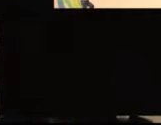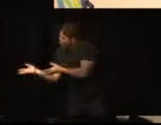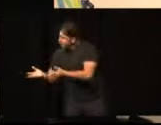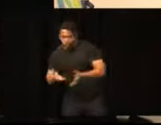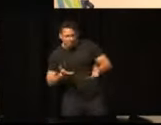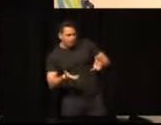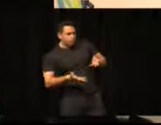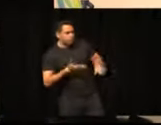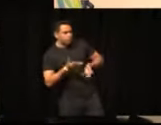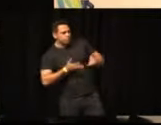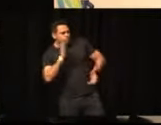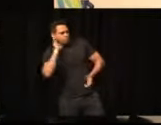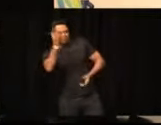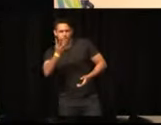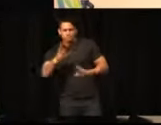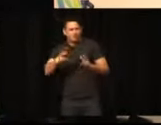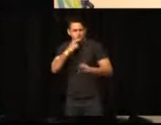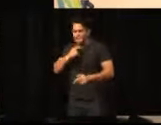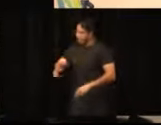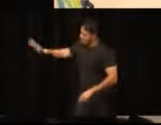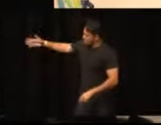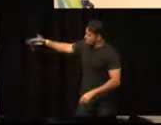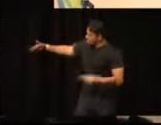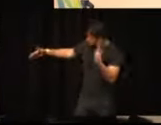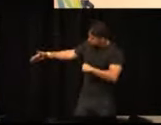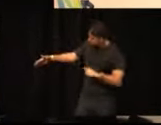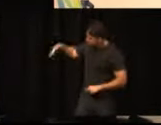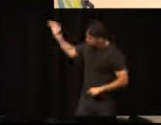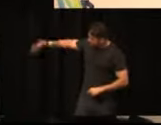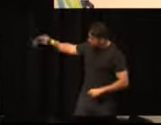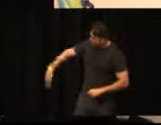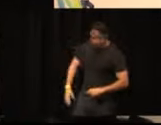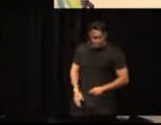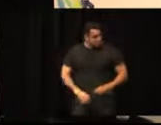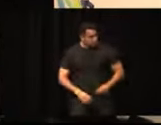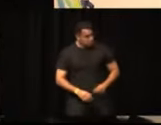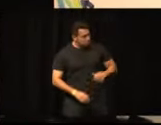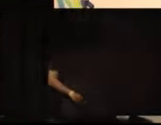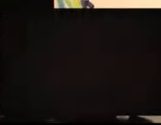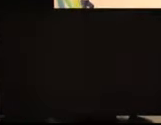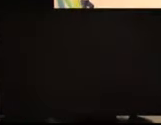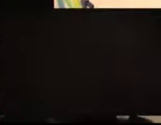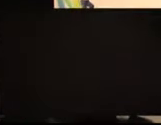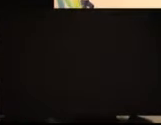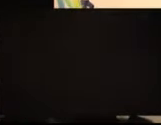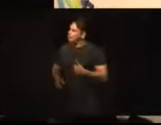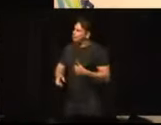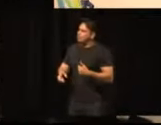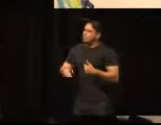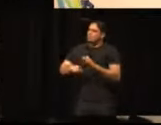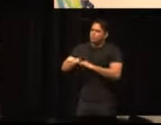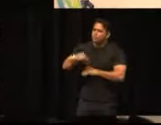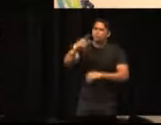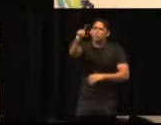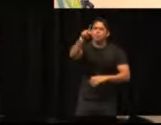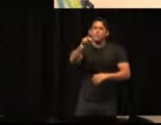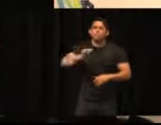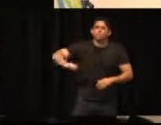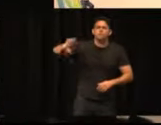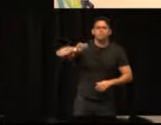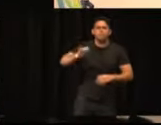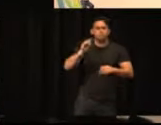que nosotros vamos a darle una palmada en las espaldas de alguien, decirle, vamos juntos? Ustedes